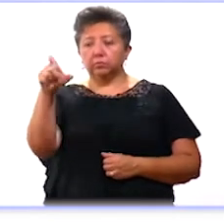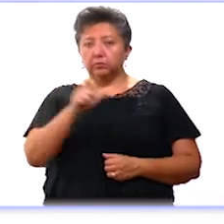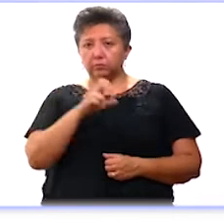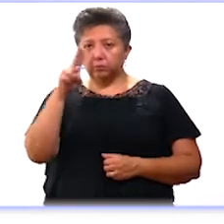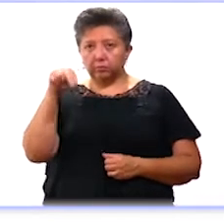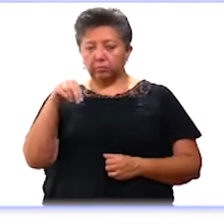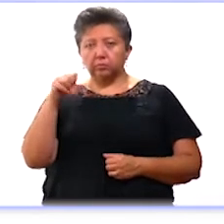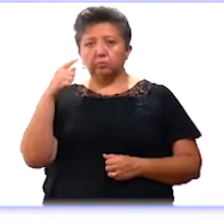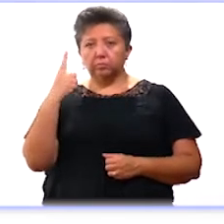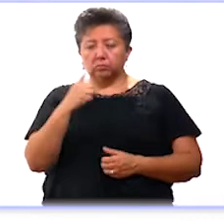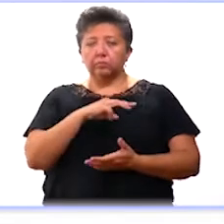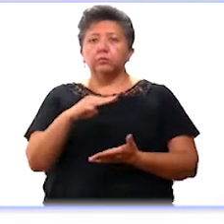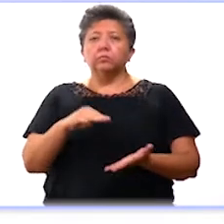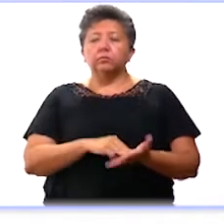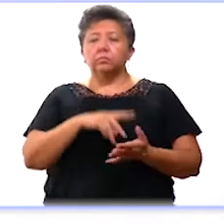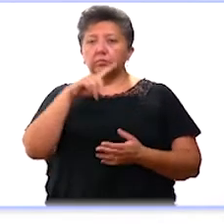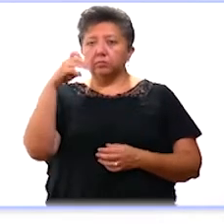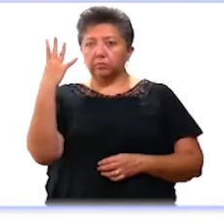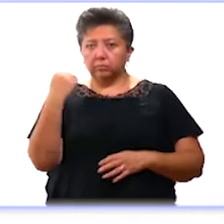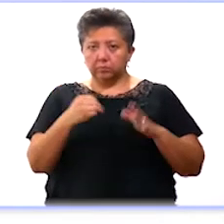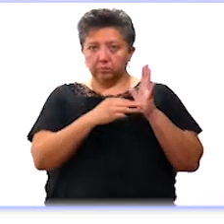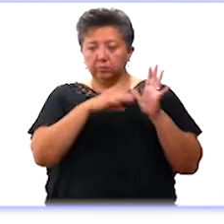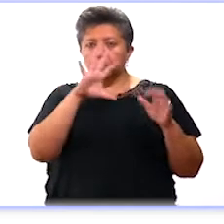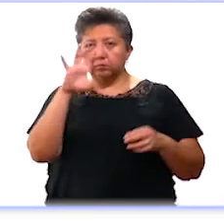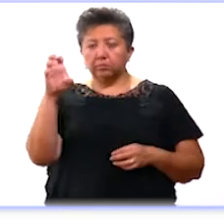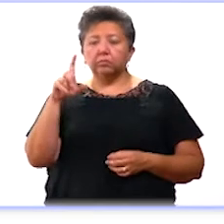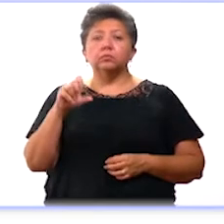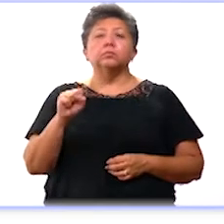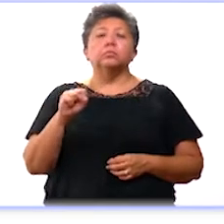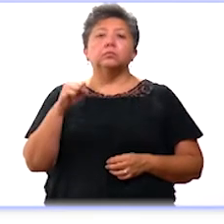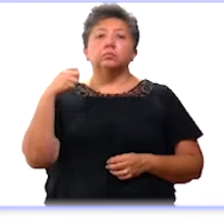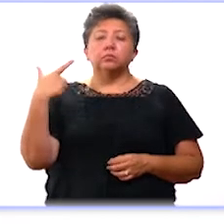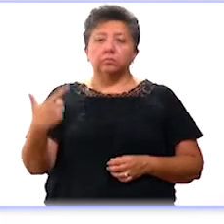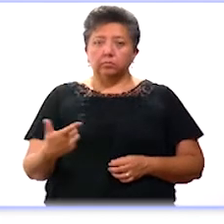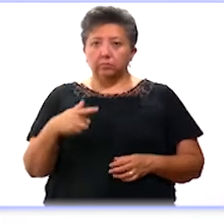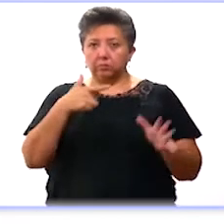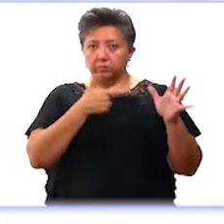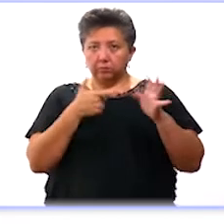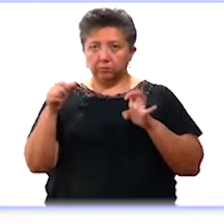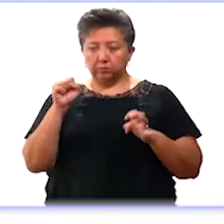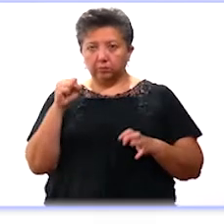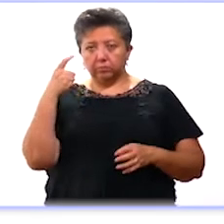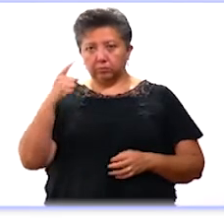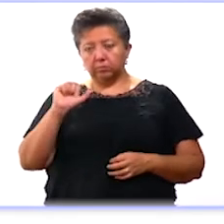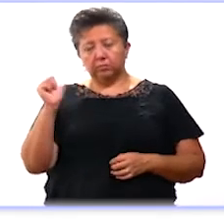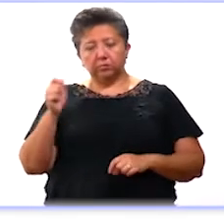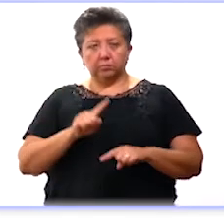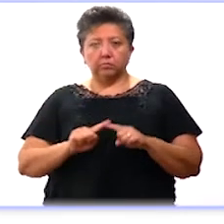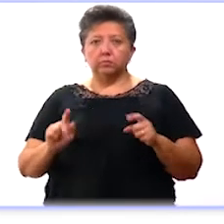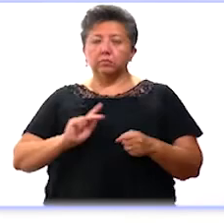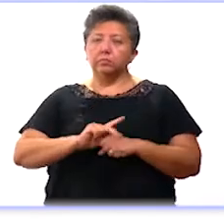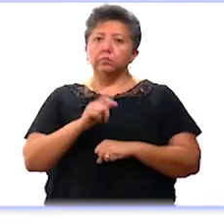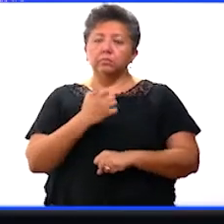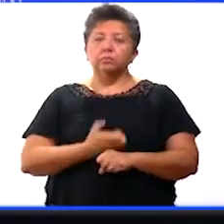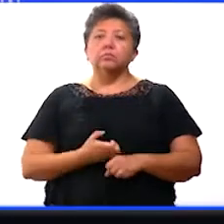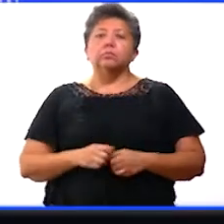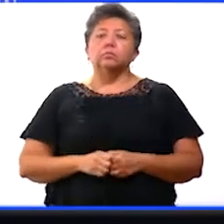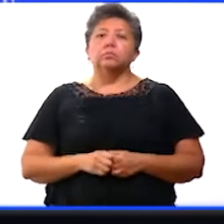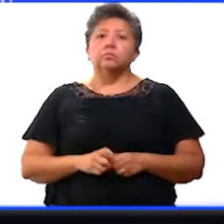Maxcanú, 1 en Mérida. De los 109.577 casos positivos, 761 son de otro país u otro